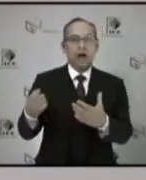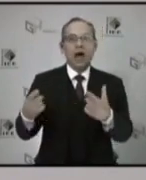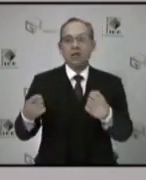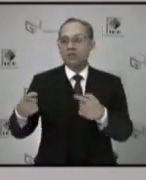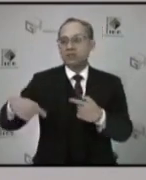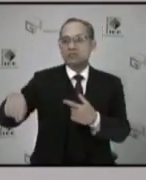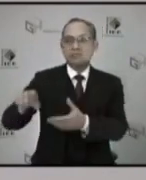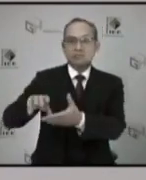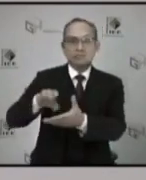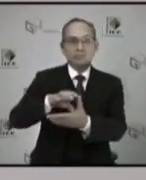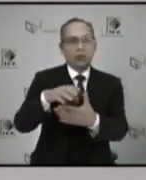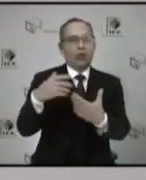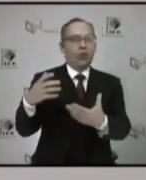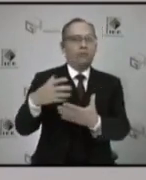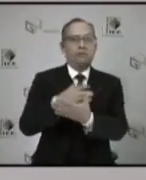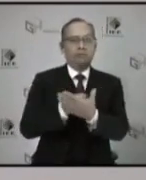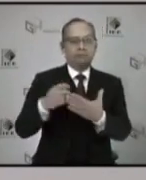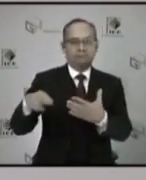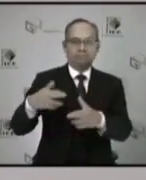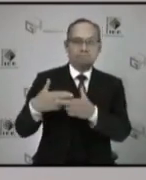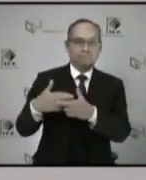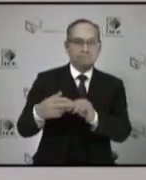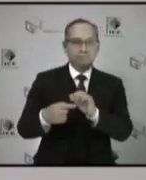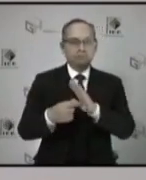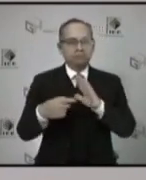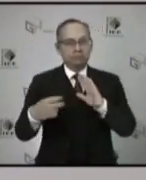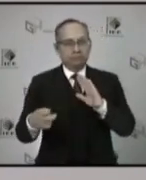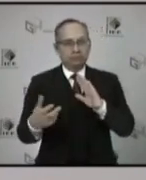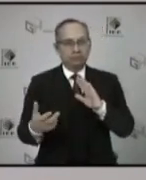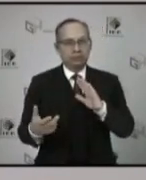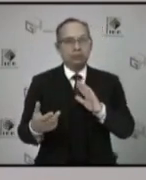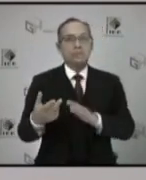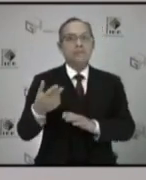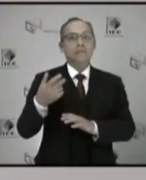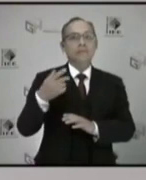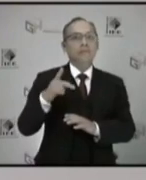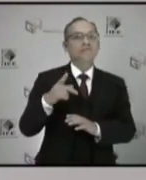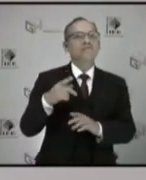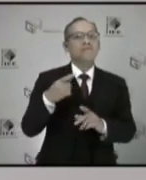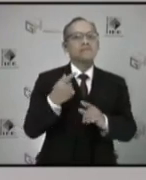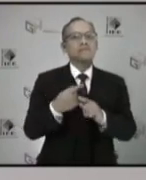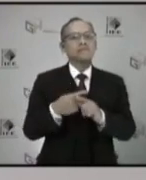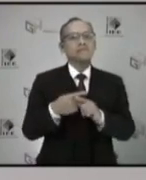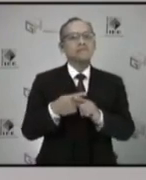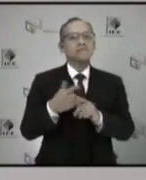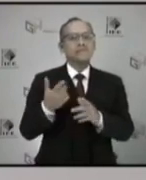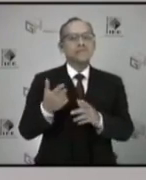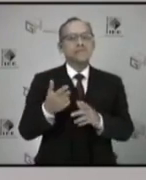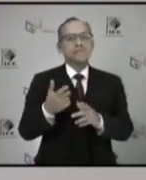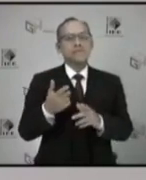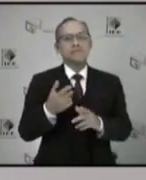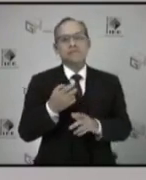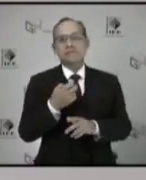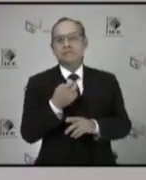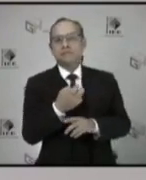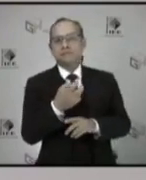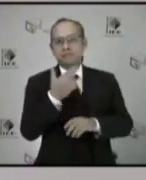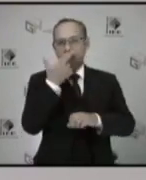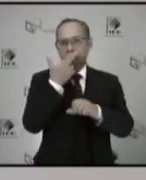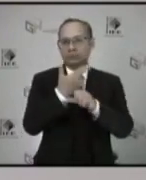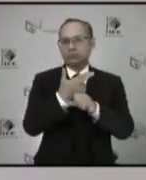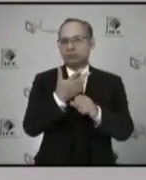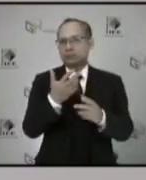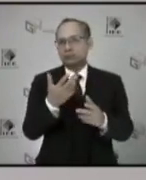cuantos. Y efectivamente, quienes están al frente de esta área tan sensible,